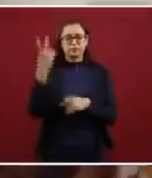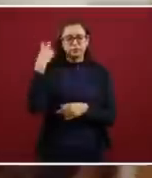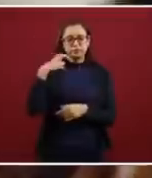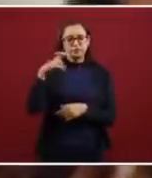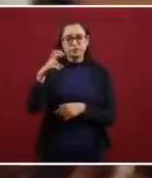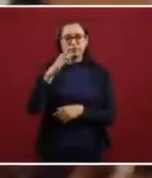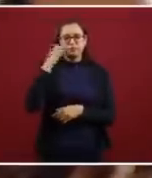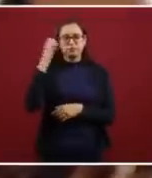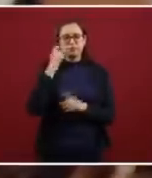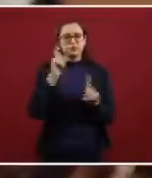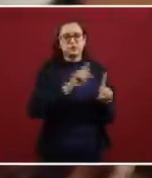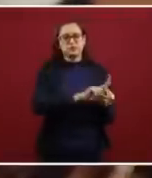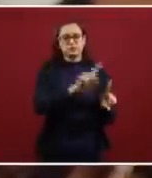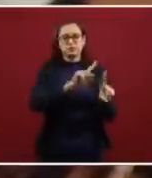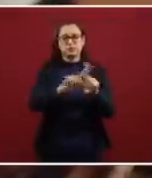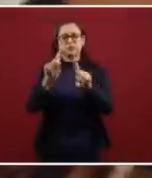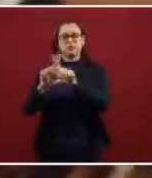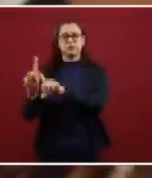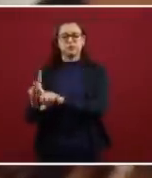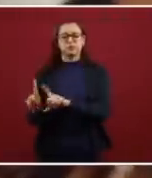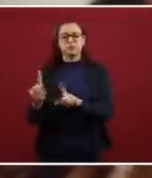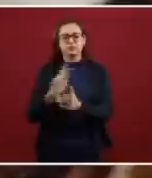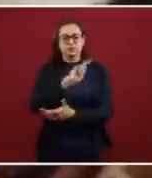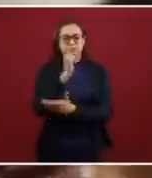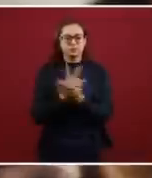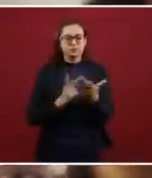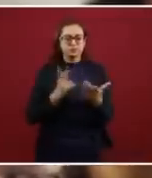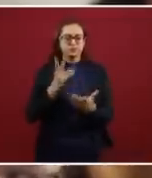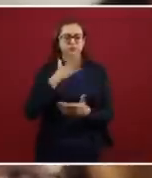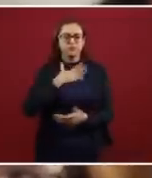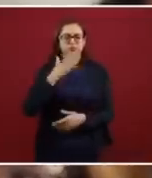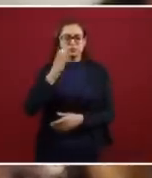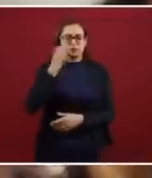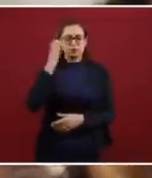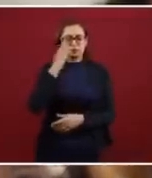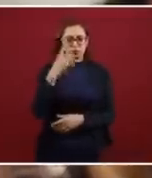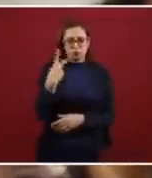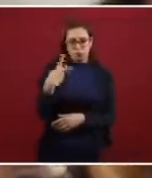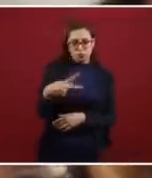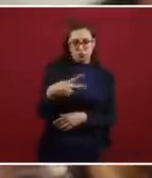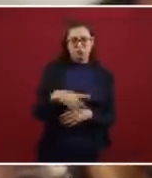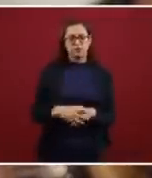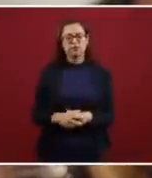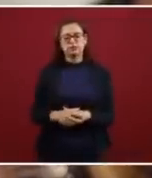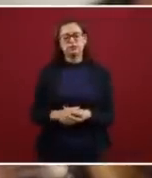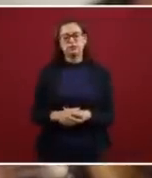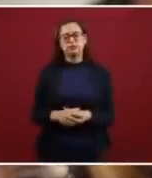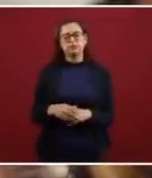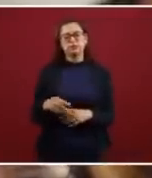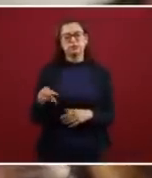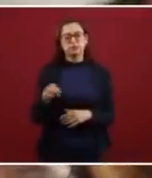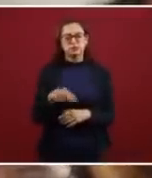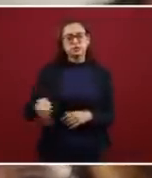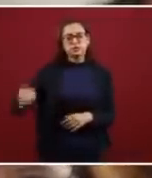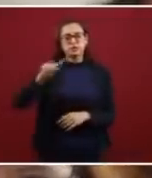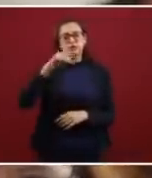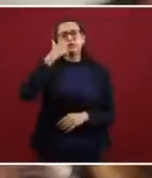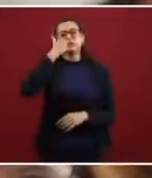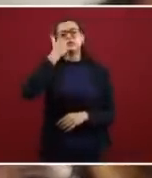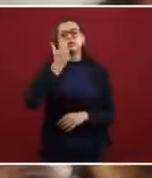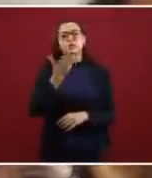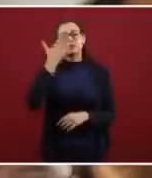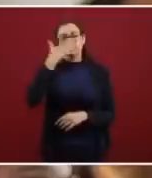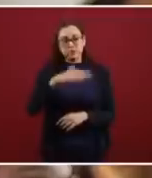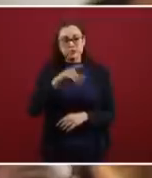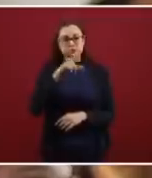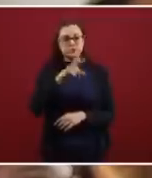diferentes escuelas, con lo del programa Mi Escuela Es Tuya. Y ellos quieren saber si usted tiene algún